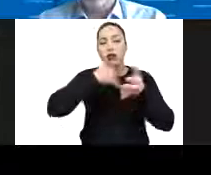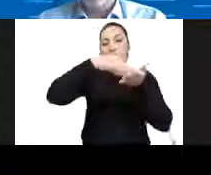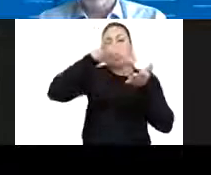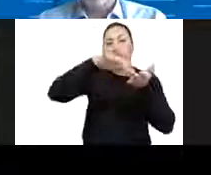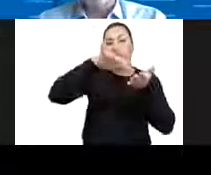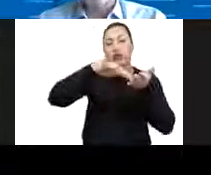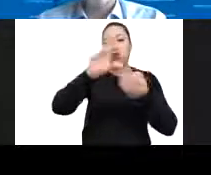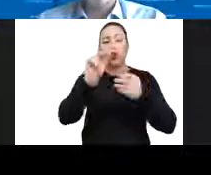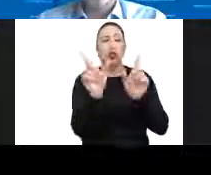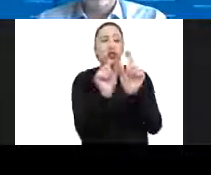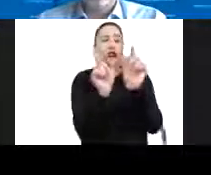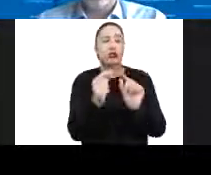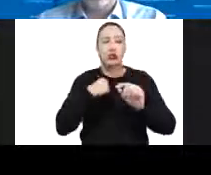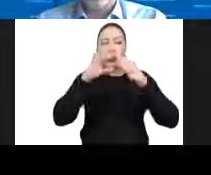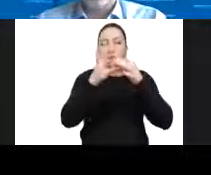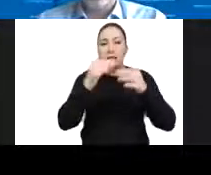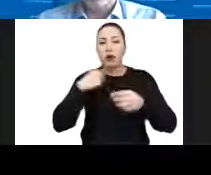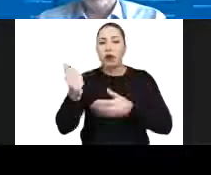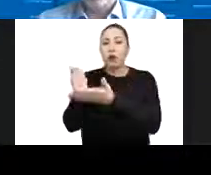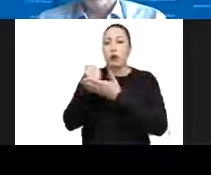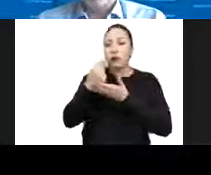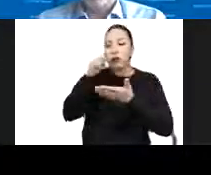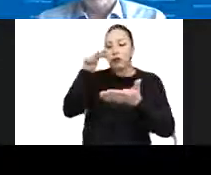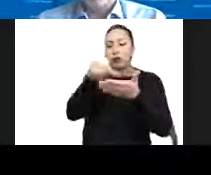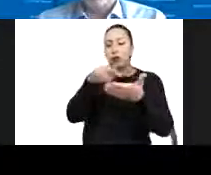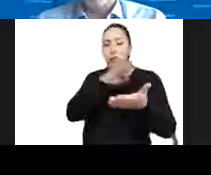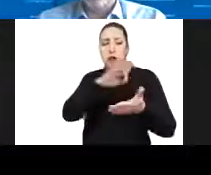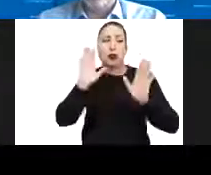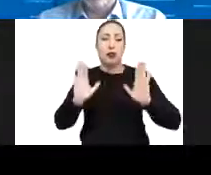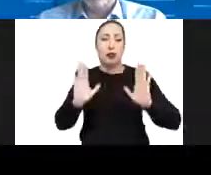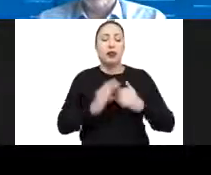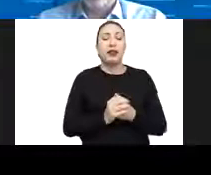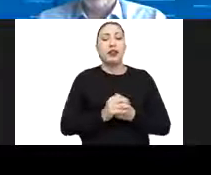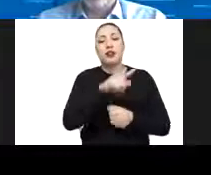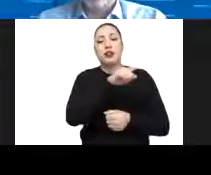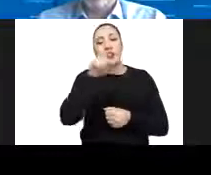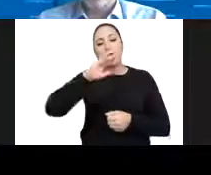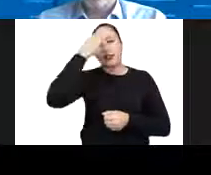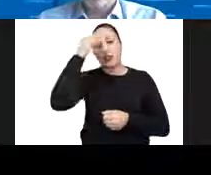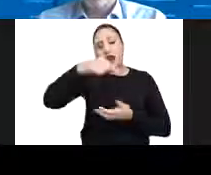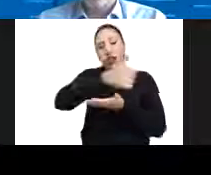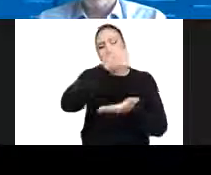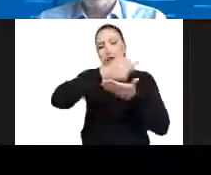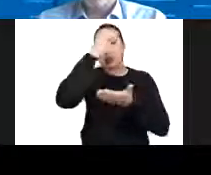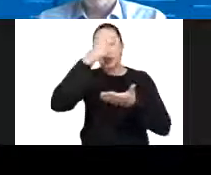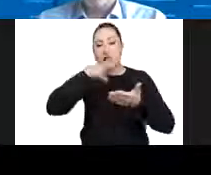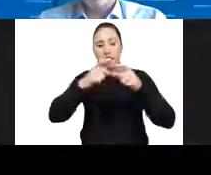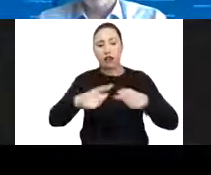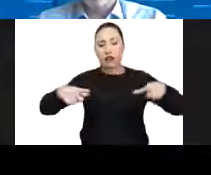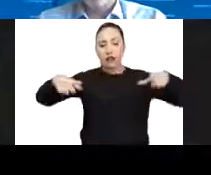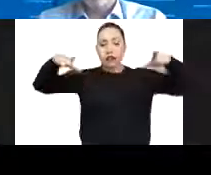voy a platicar un poco, pero esto lo tengo como fondo para si lo quieran acompañar. Bueno, como sabemos, ¿no? La Ciudad de México se ubicaba en una cuenca